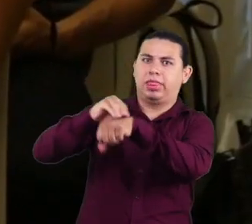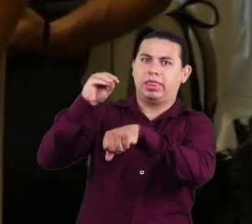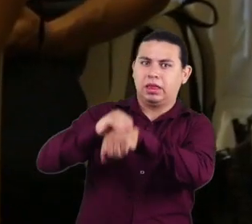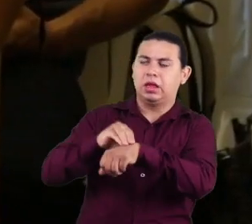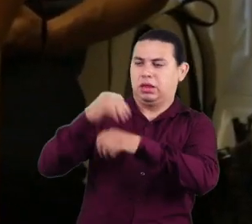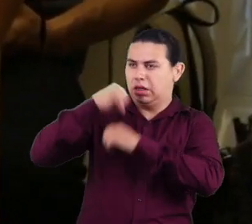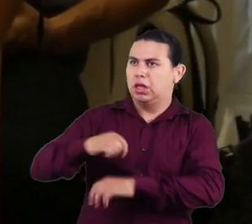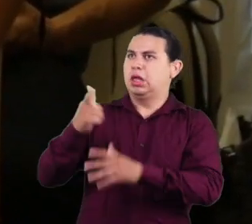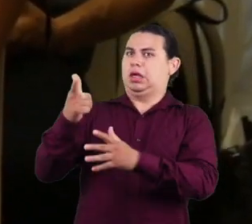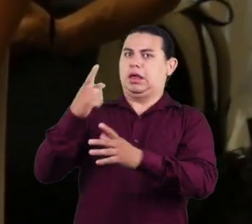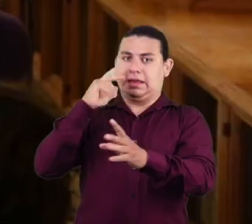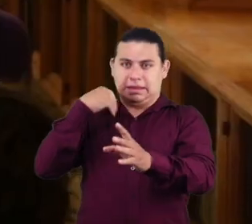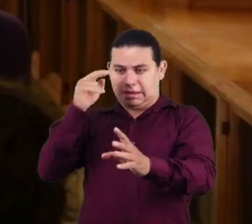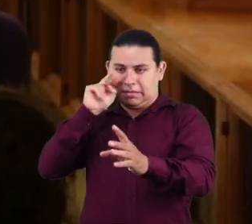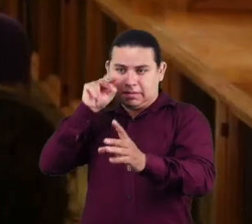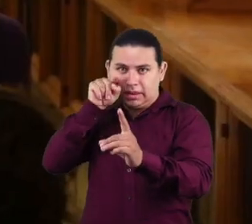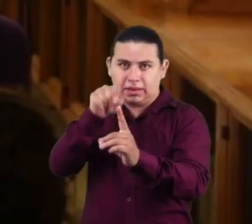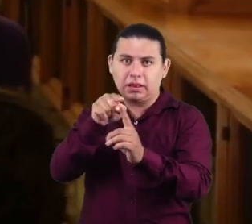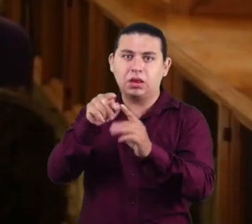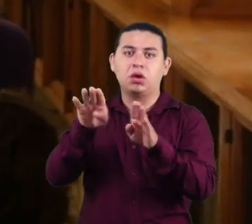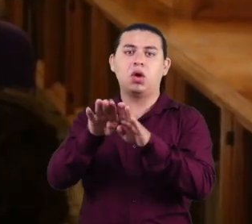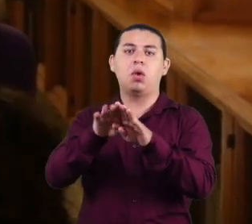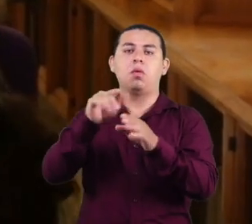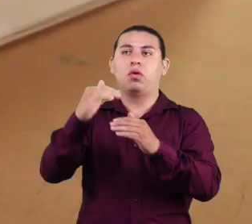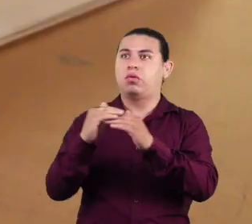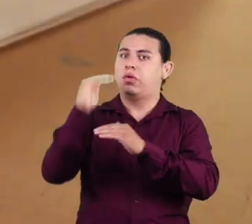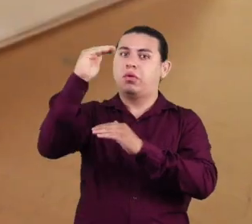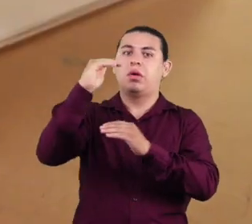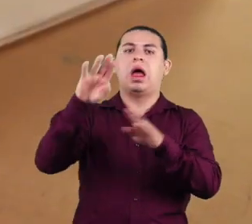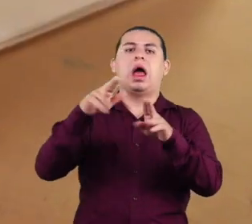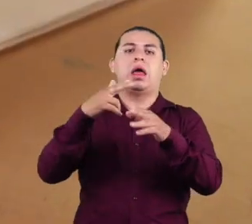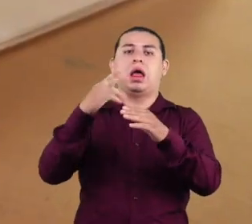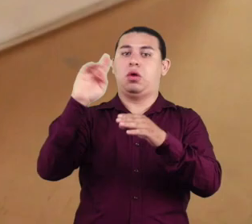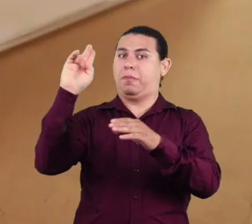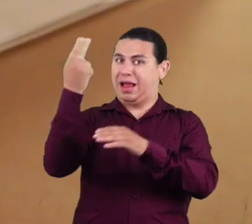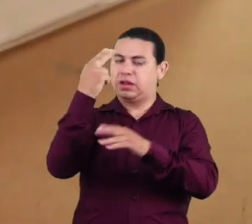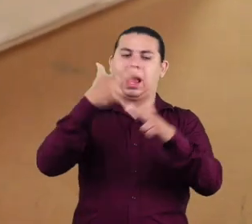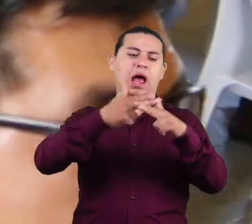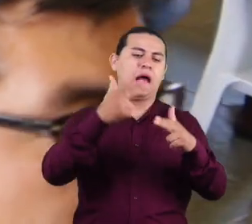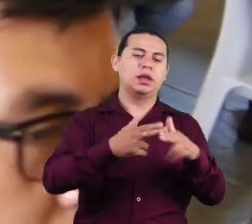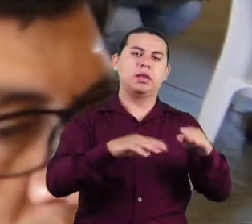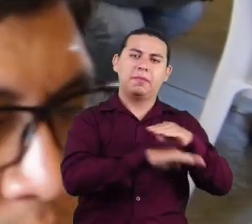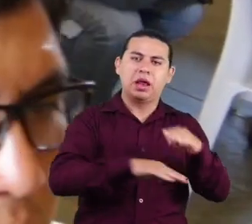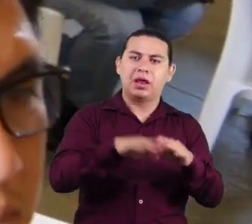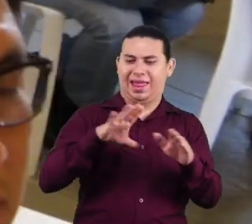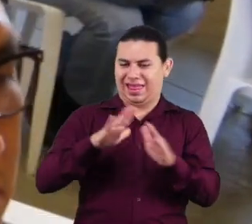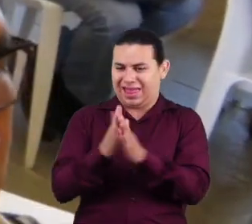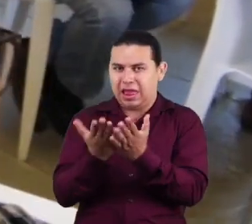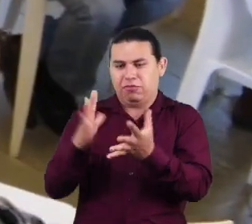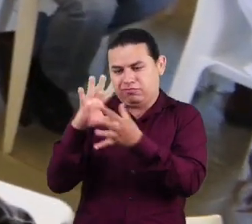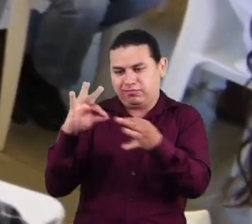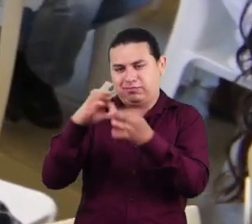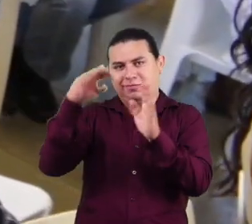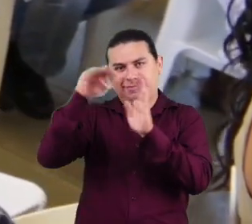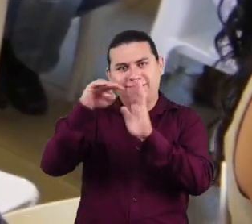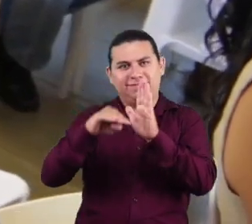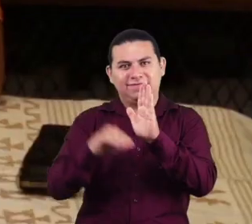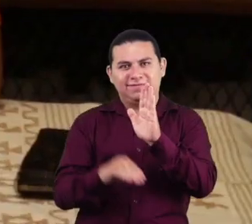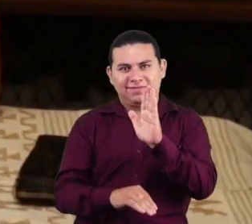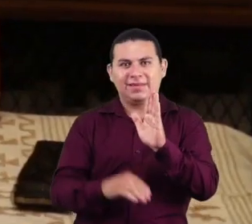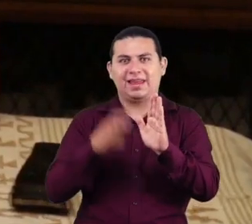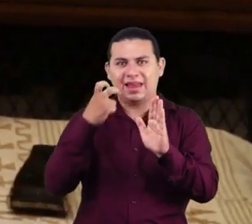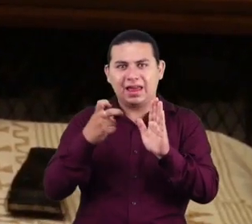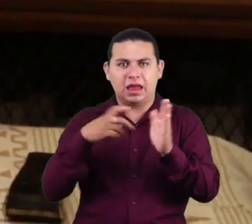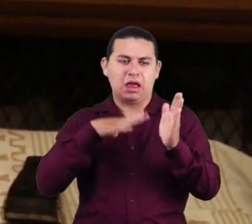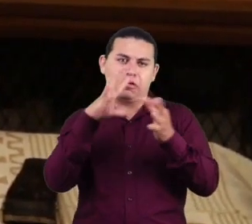reformas estructurales desde el ámbito de nivel superior hasta el nivel básico. Y este libro justamente es lo que refleja todos